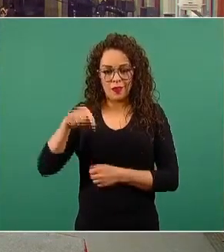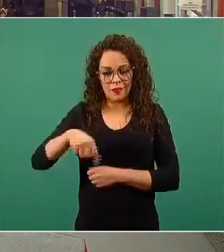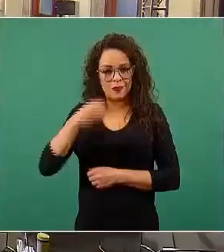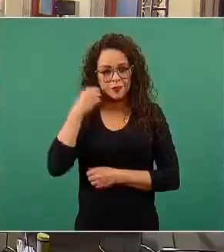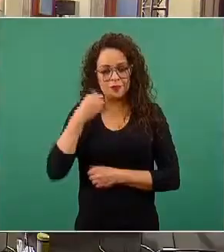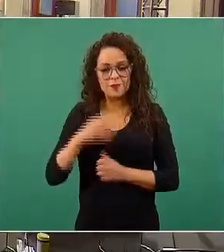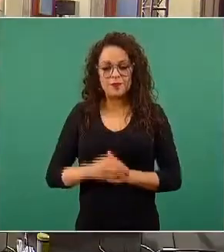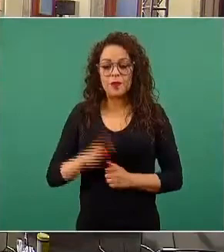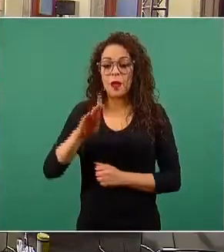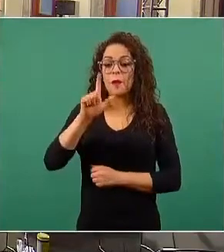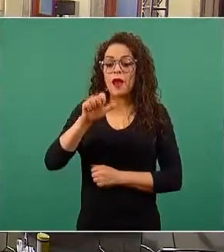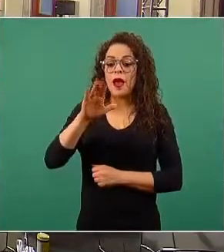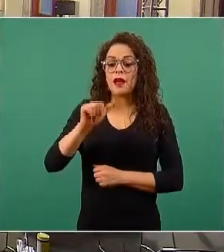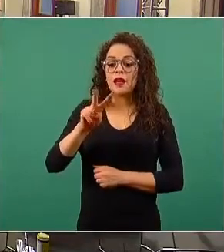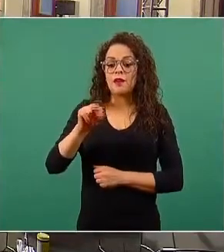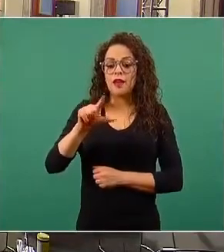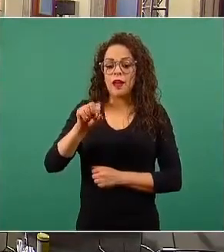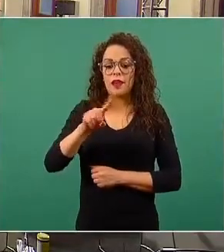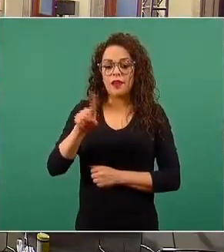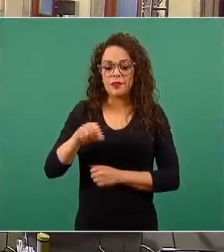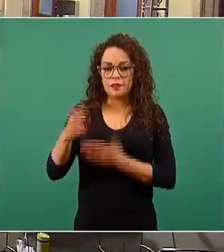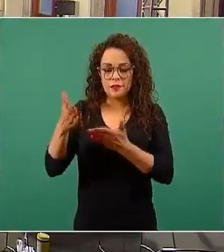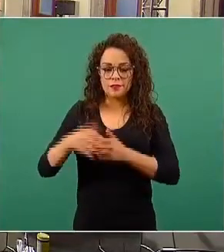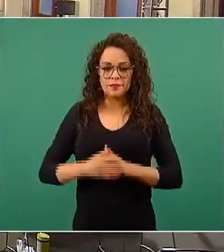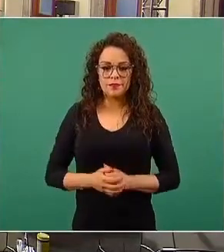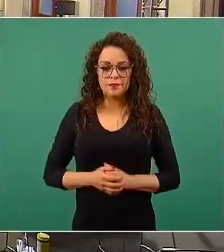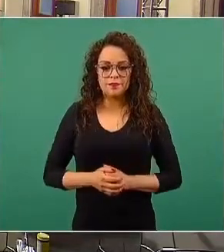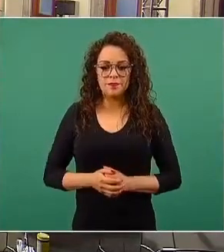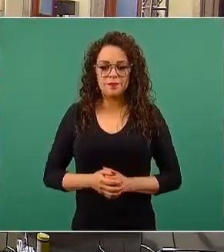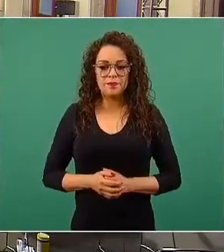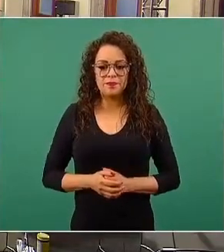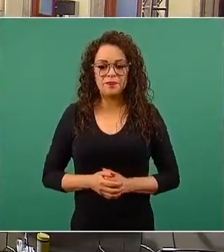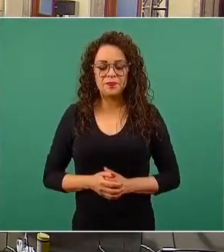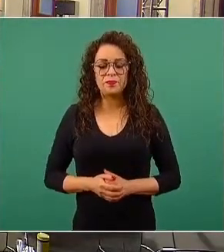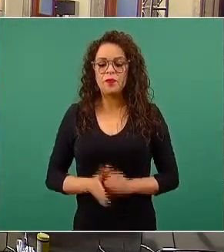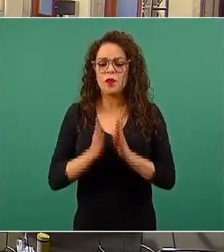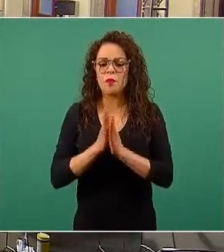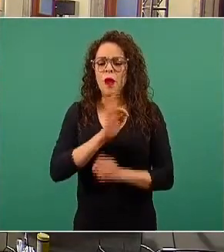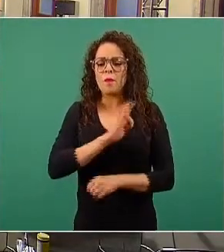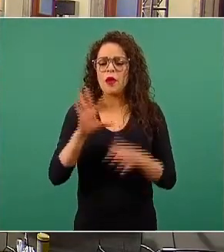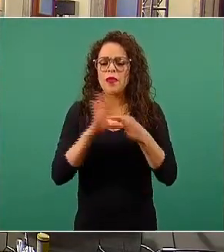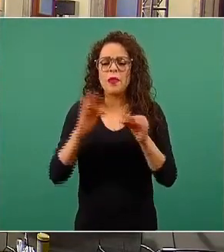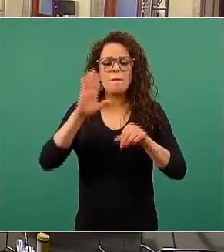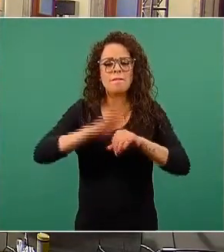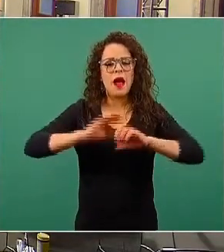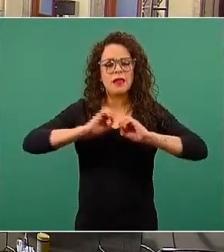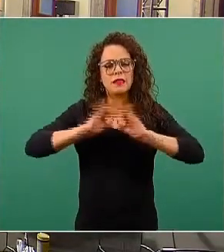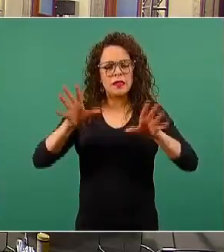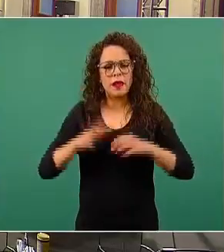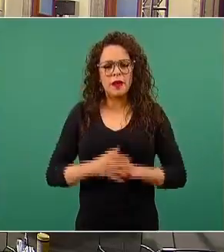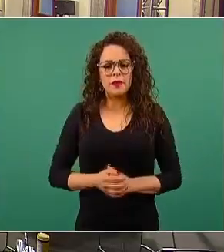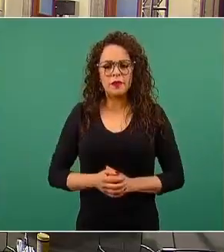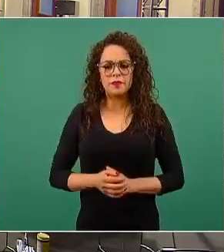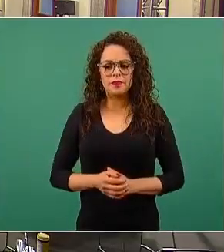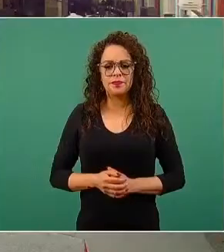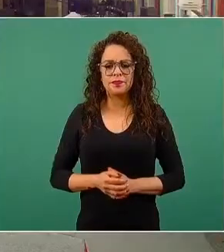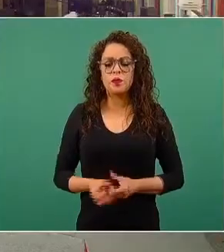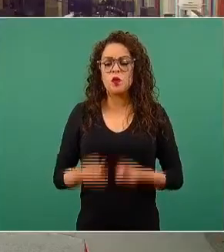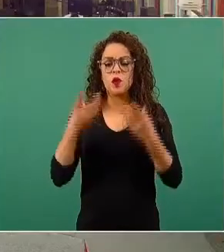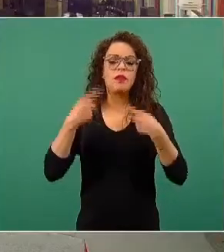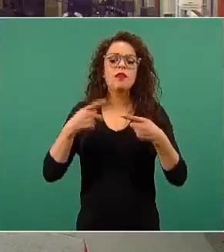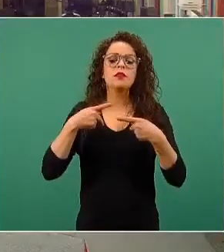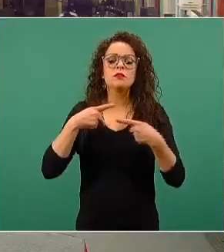Blanca Valadez, de Milenio, por favor. Si nos puede aclarar, doctor, ¿qué cifra de adultos mayores